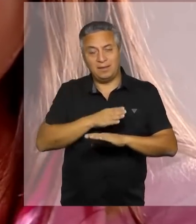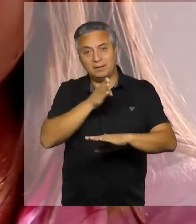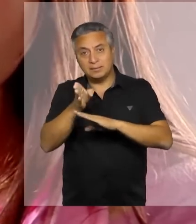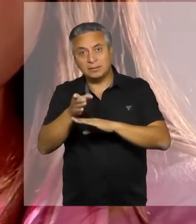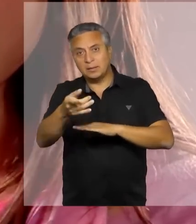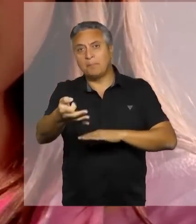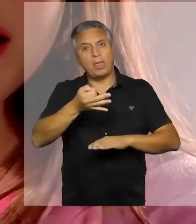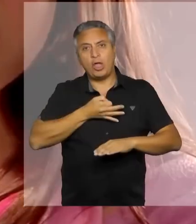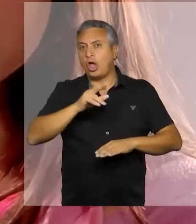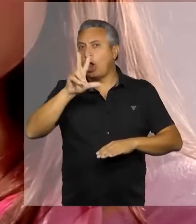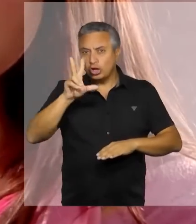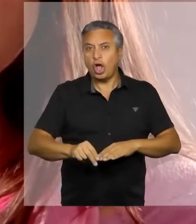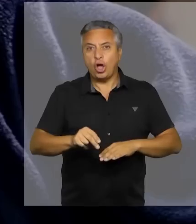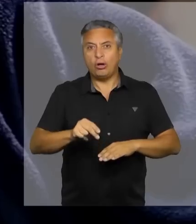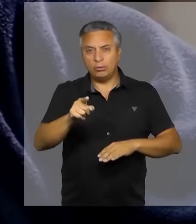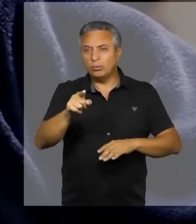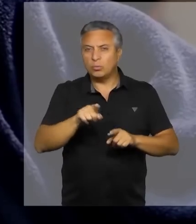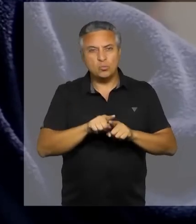que no y fue pesada.